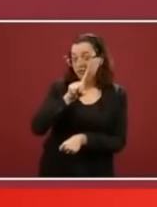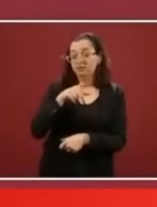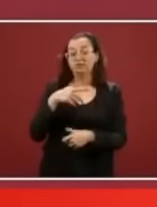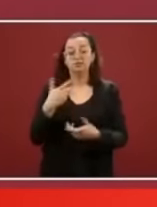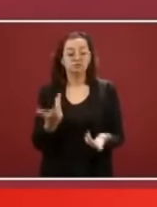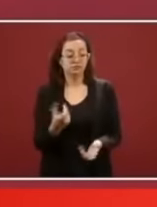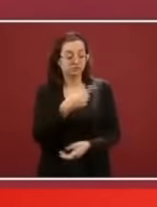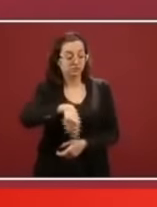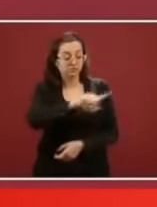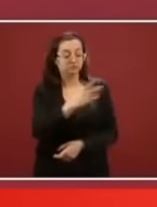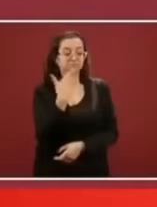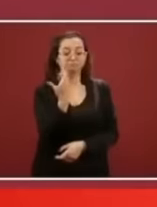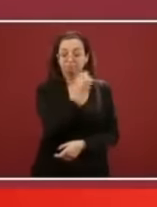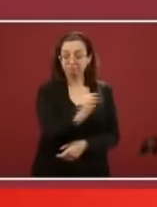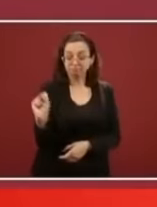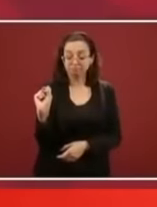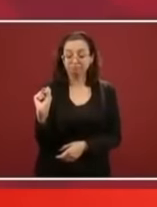a los especialistas,